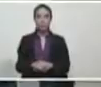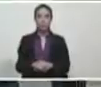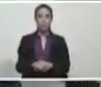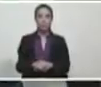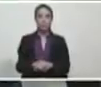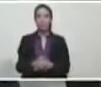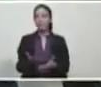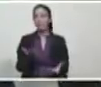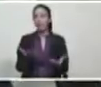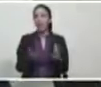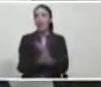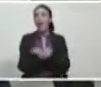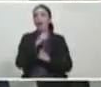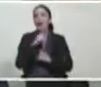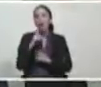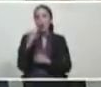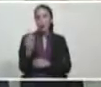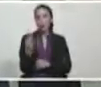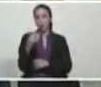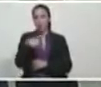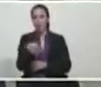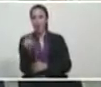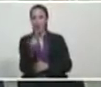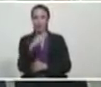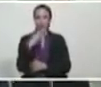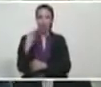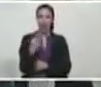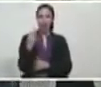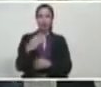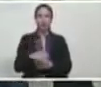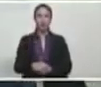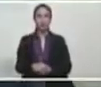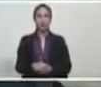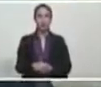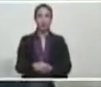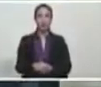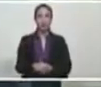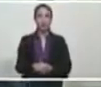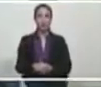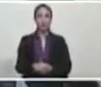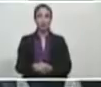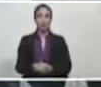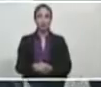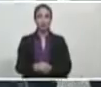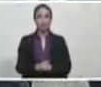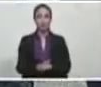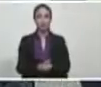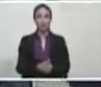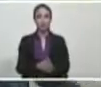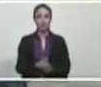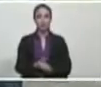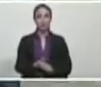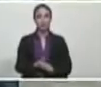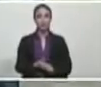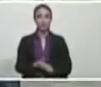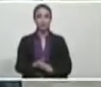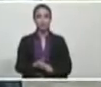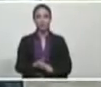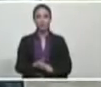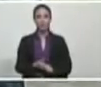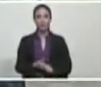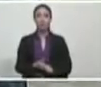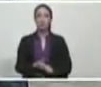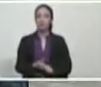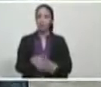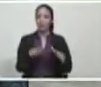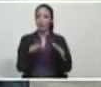El nombre criollo es el Nuevo Arauca. Porque es la Nuevo Arauca. Porque es la continuación del Arauca que hemos hablado acá. Bien bello,